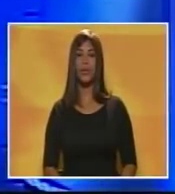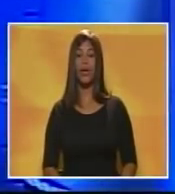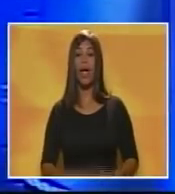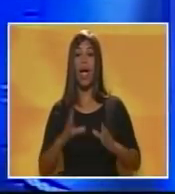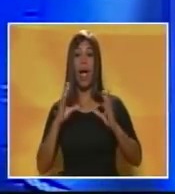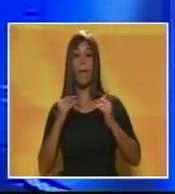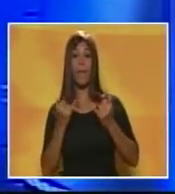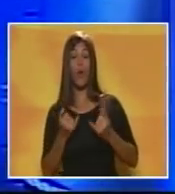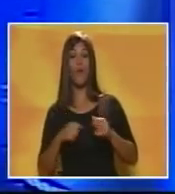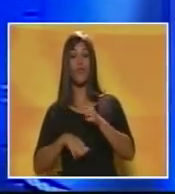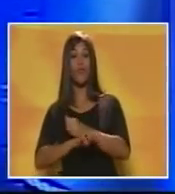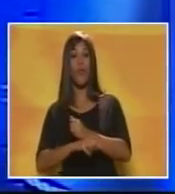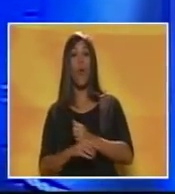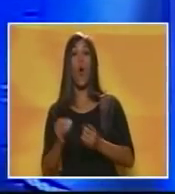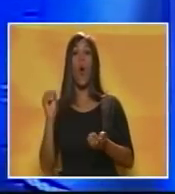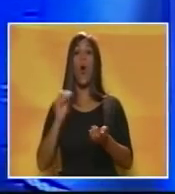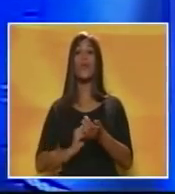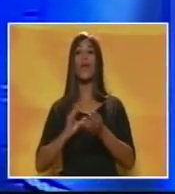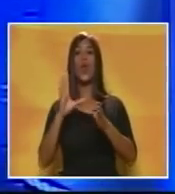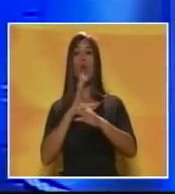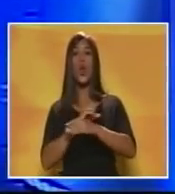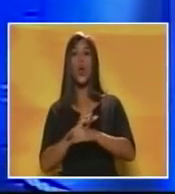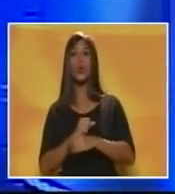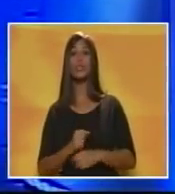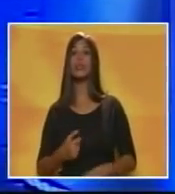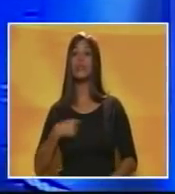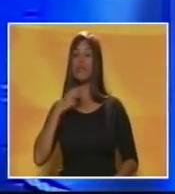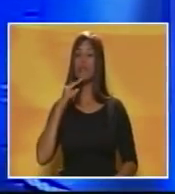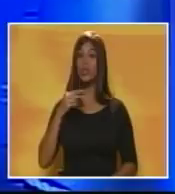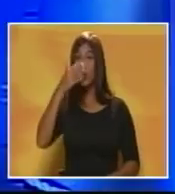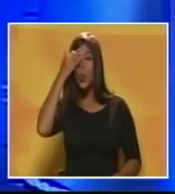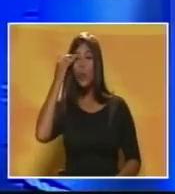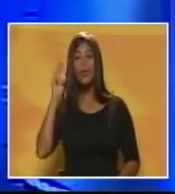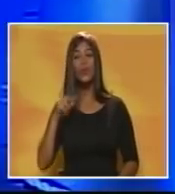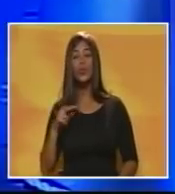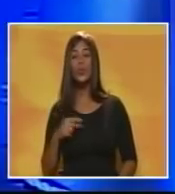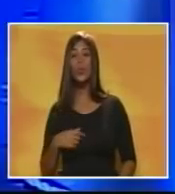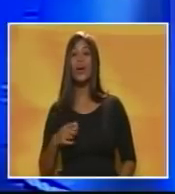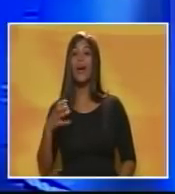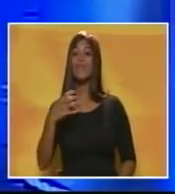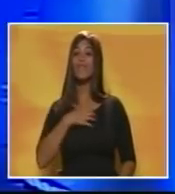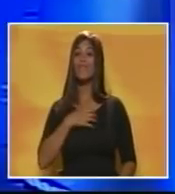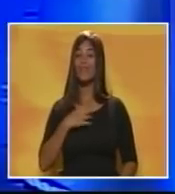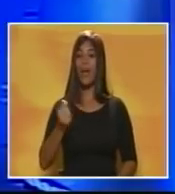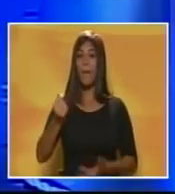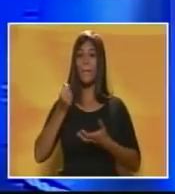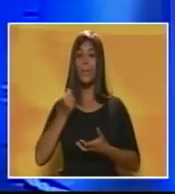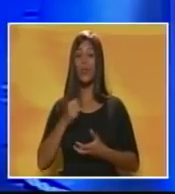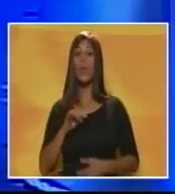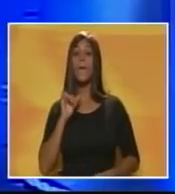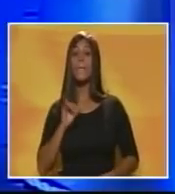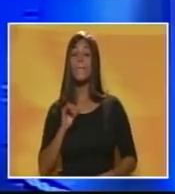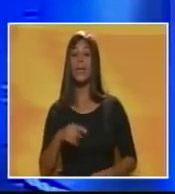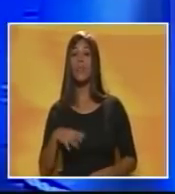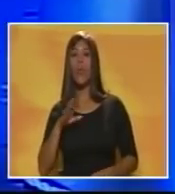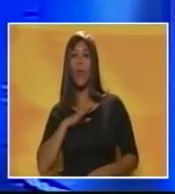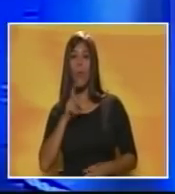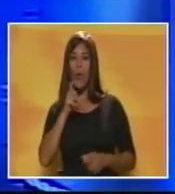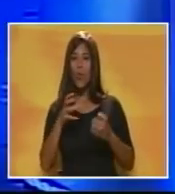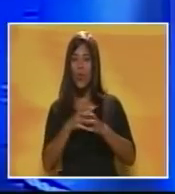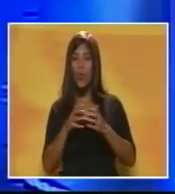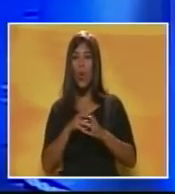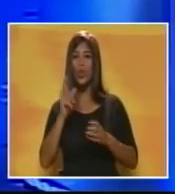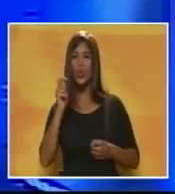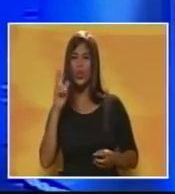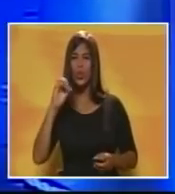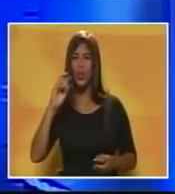Hablamos de fútbol. Otra noche heroica e inolvidable de Liga de Campeones. El Tottenham con un improbable Mesías, un